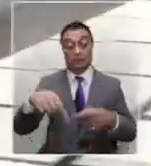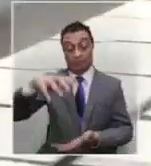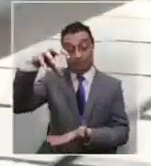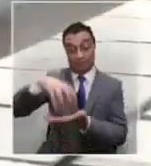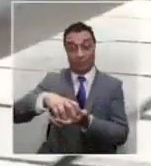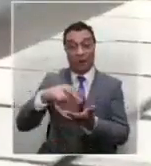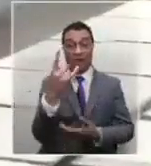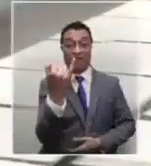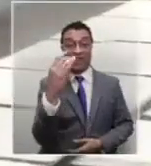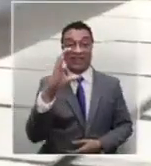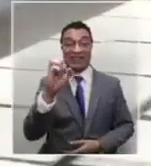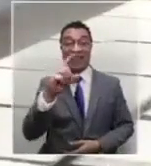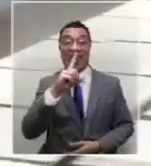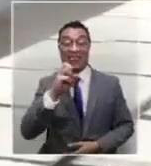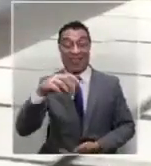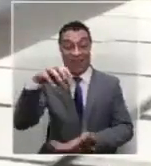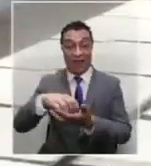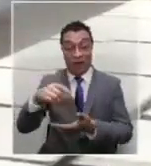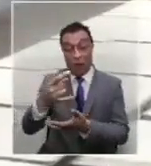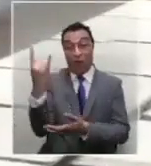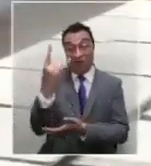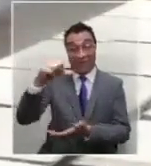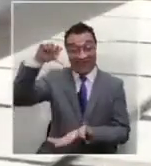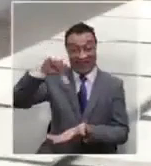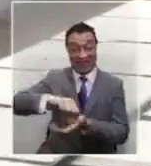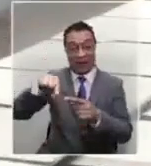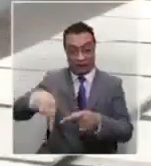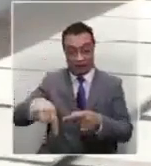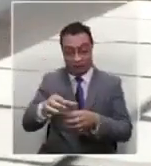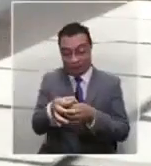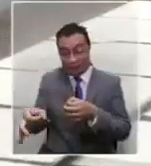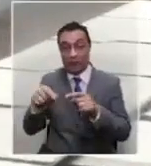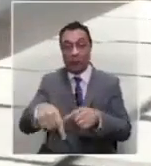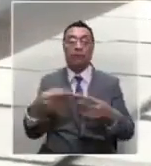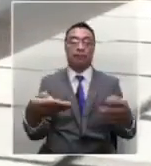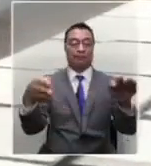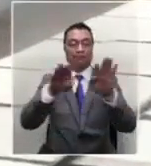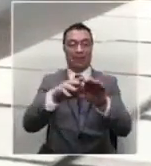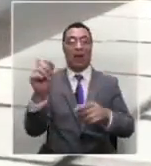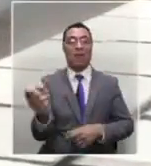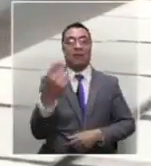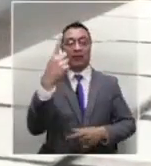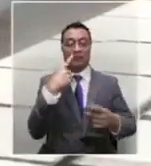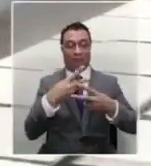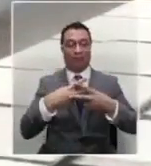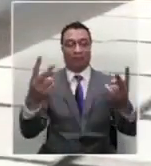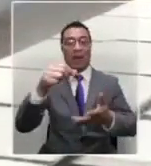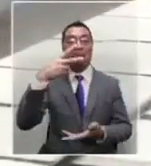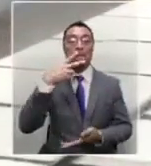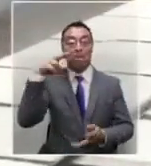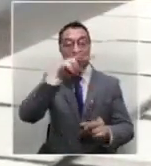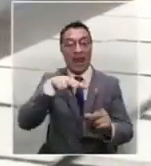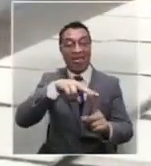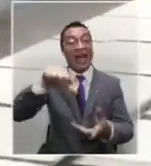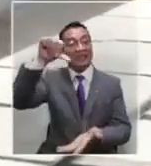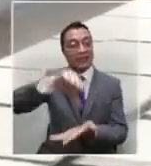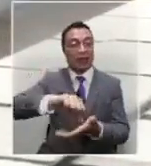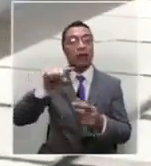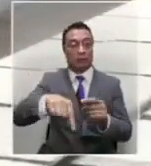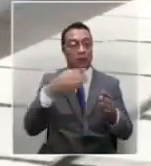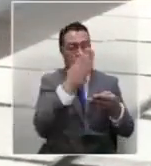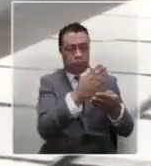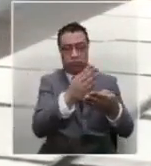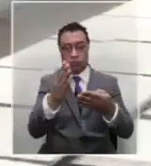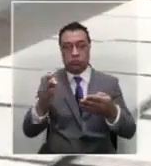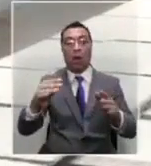Desde el campus Vicente Kovácevich 1 de la Universidad Central comenzamos a cerrar este primer capítulo de Mirada Central dentro de un ciclo